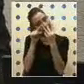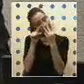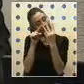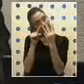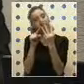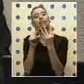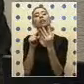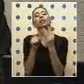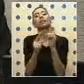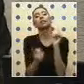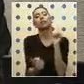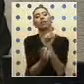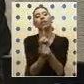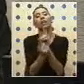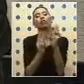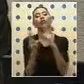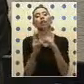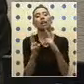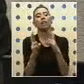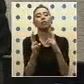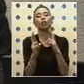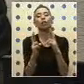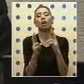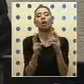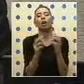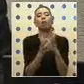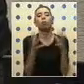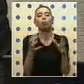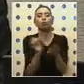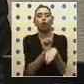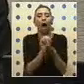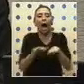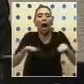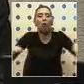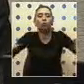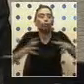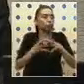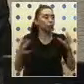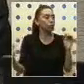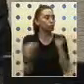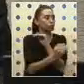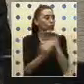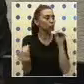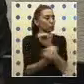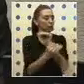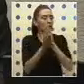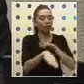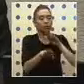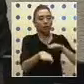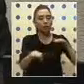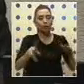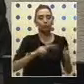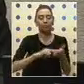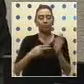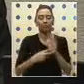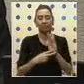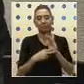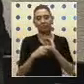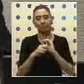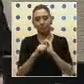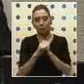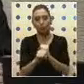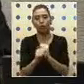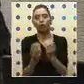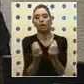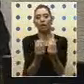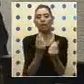ver directamente con los temas de la densificación vial que hoy día congestiona y genera problemas que atentan seriamente